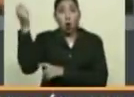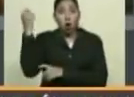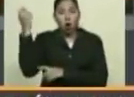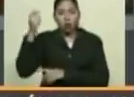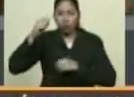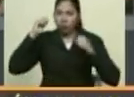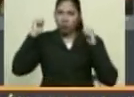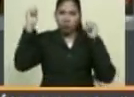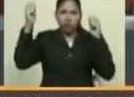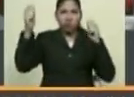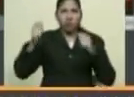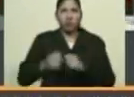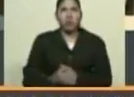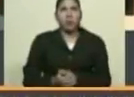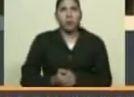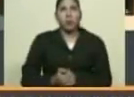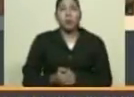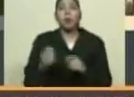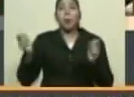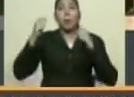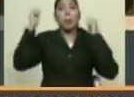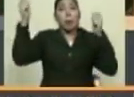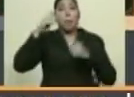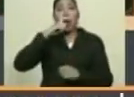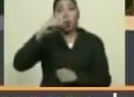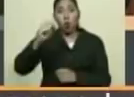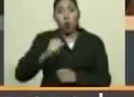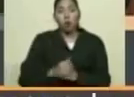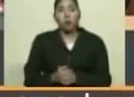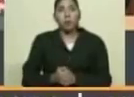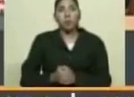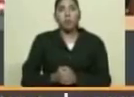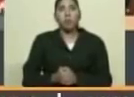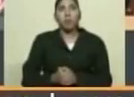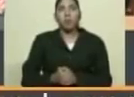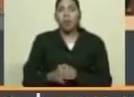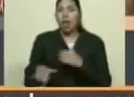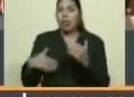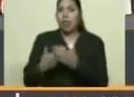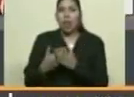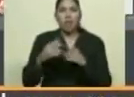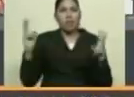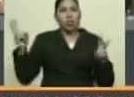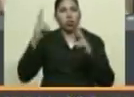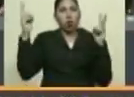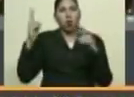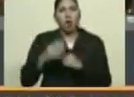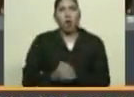Orza! ¡Viva! ¡Que viva Maduro! ¡Viva! ¡Hasta la victoria siempre, camarada! ¡Viva!